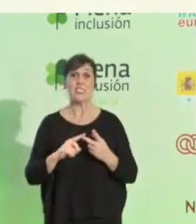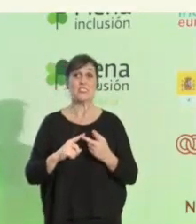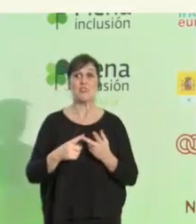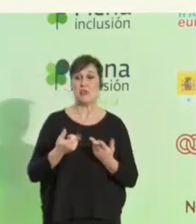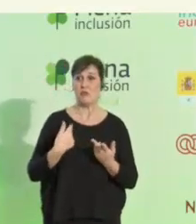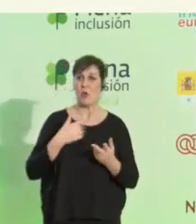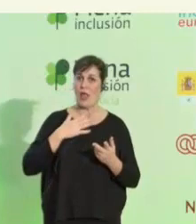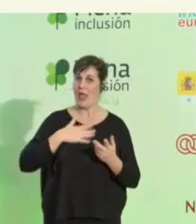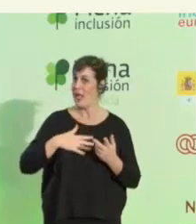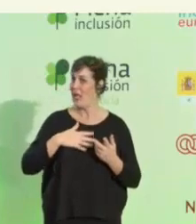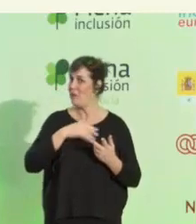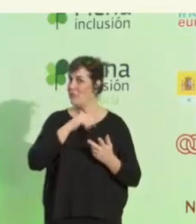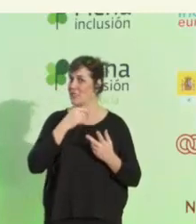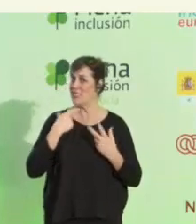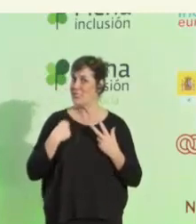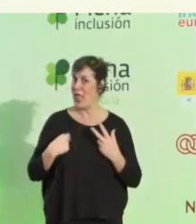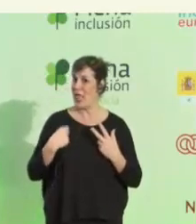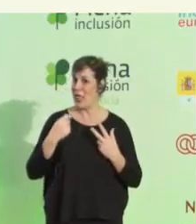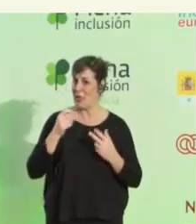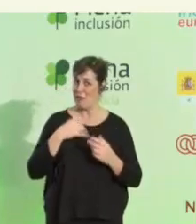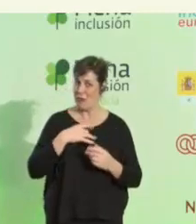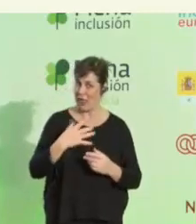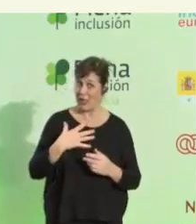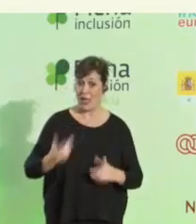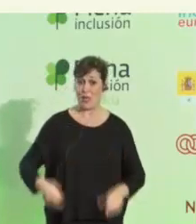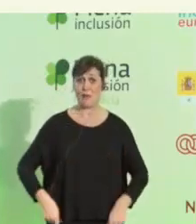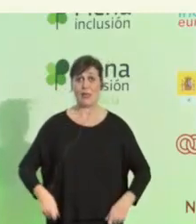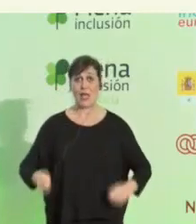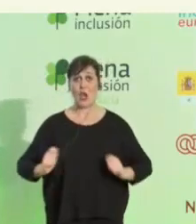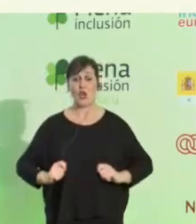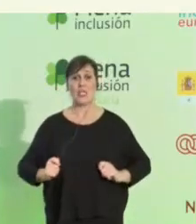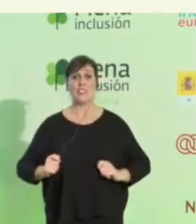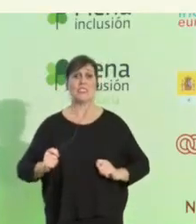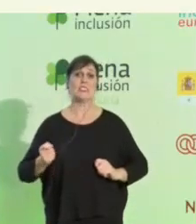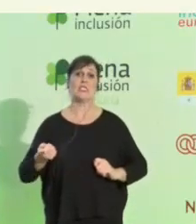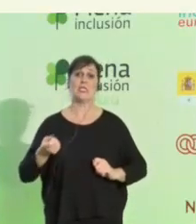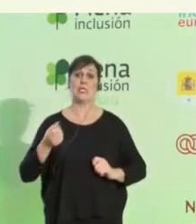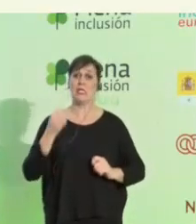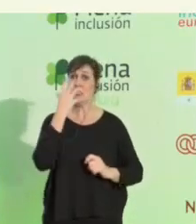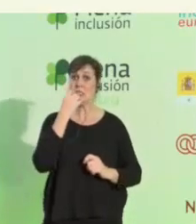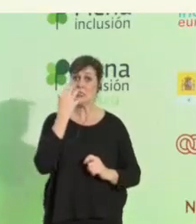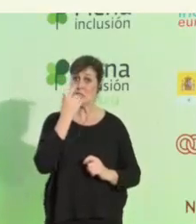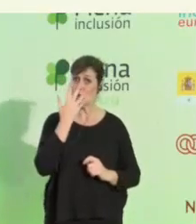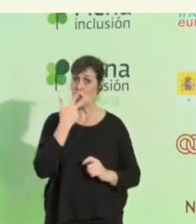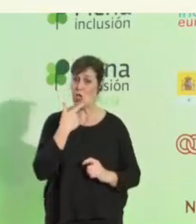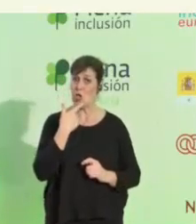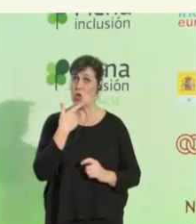una camisa blanca, unos pantalones grises y